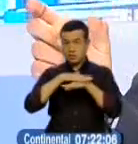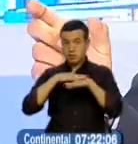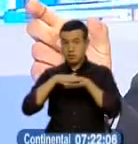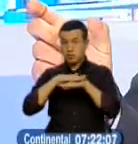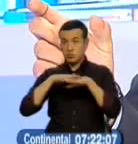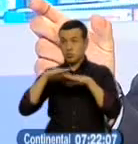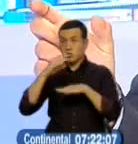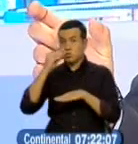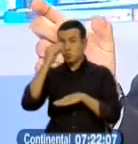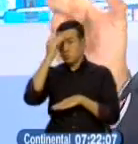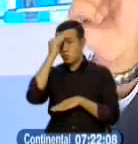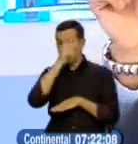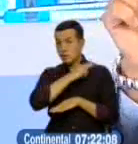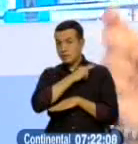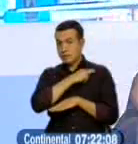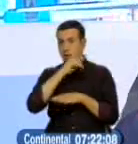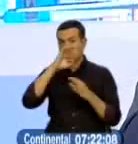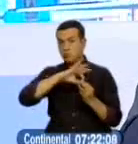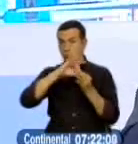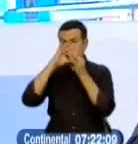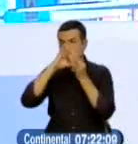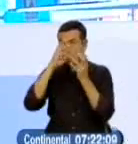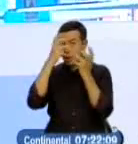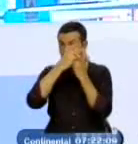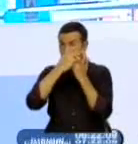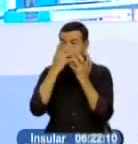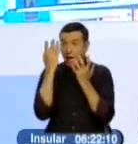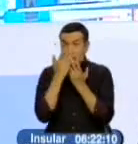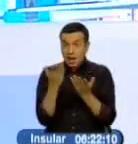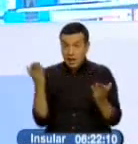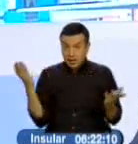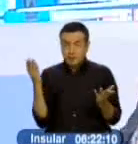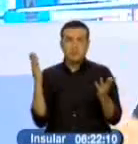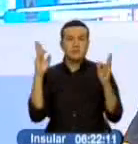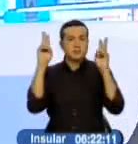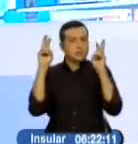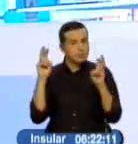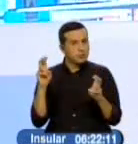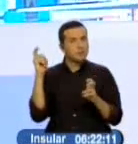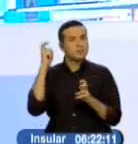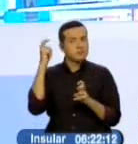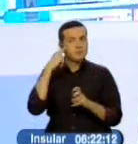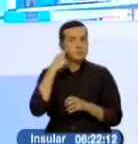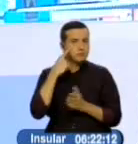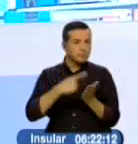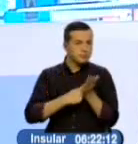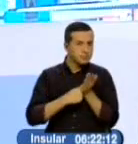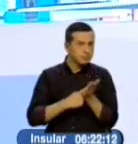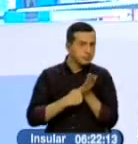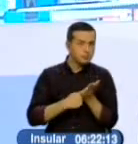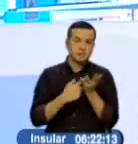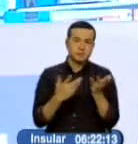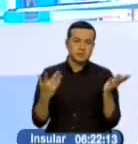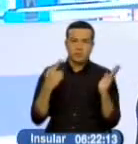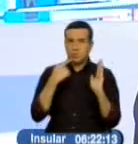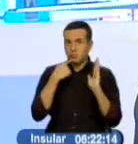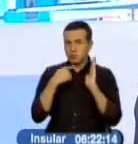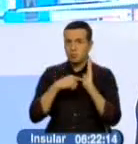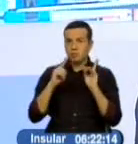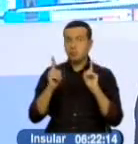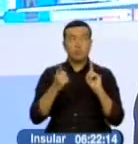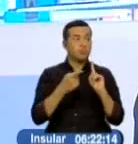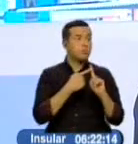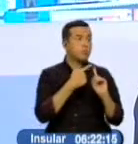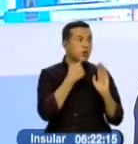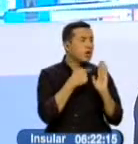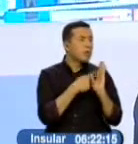el sistema de educación superior. Ahí me parece que hay un conjunto de temas que deberíamos desarrollar. Primero, ¿cuáles? Primero,